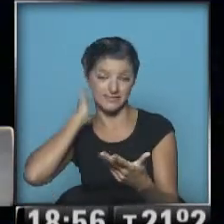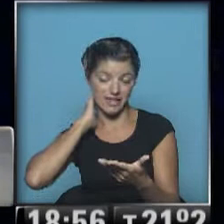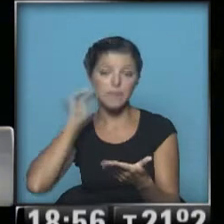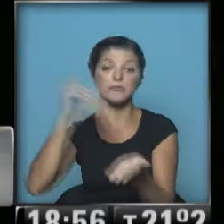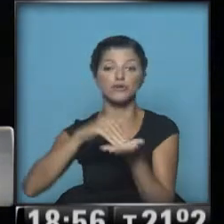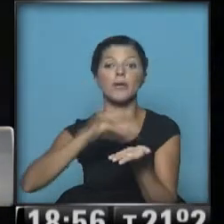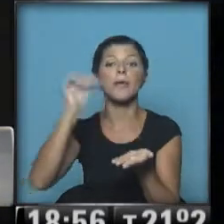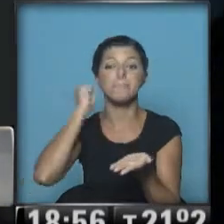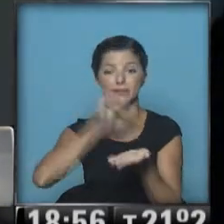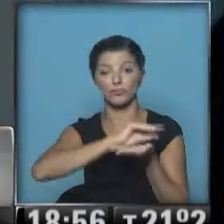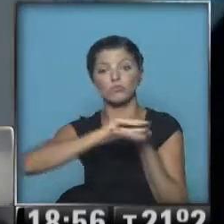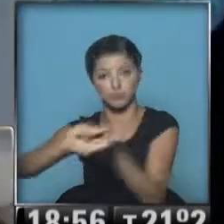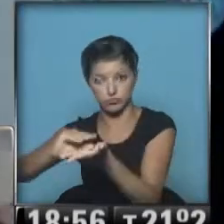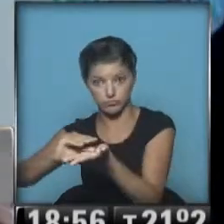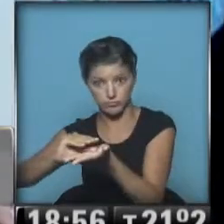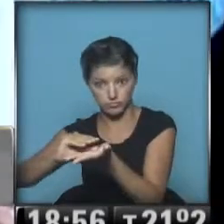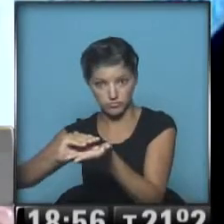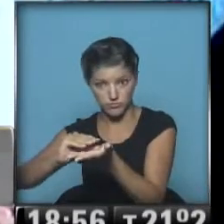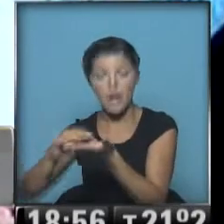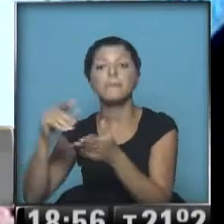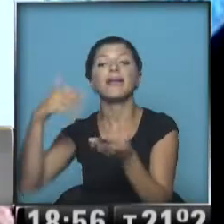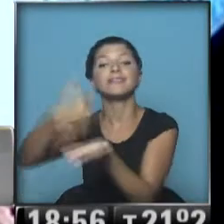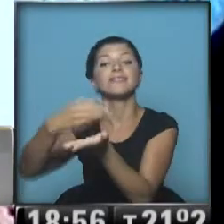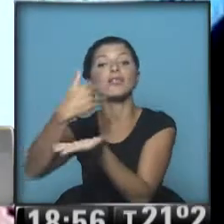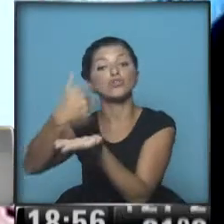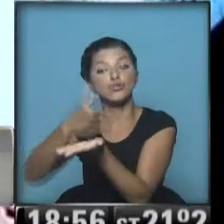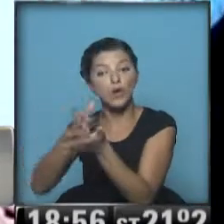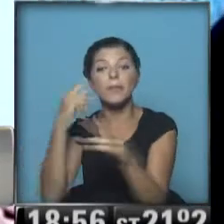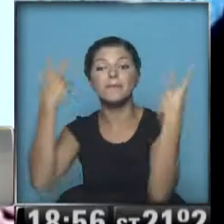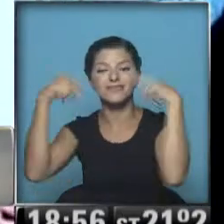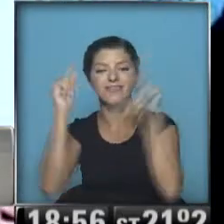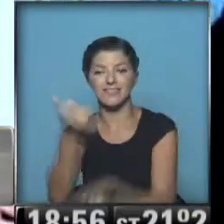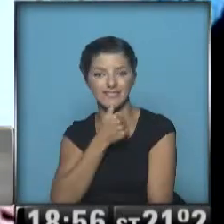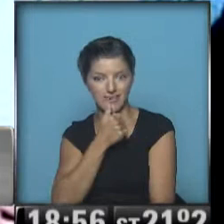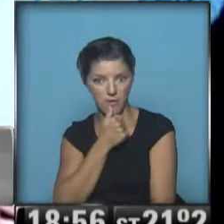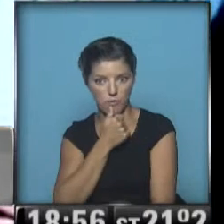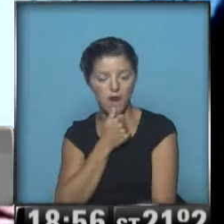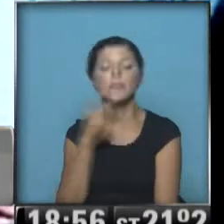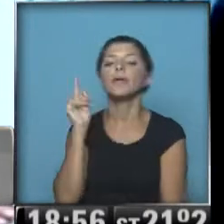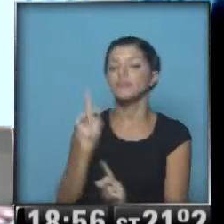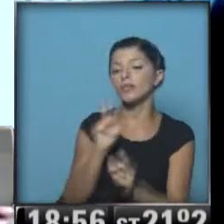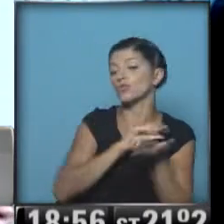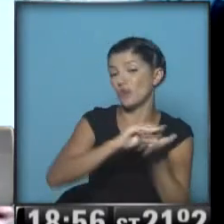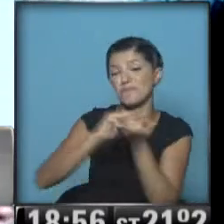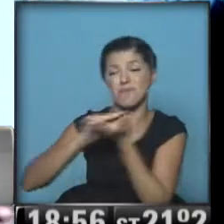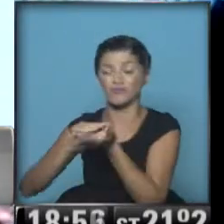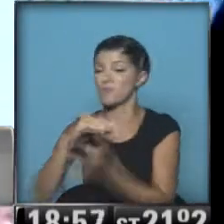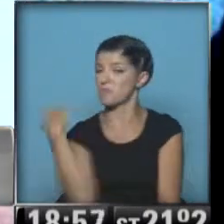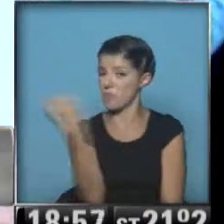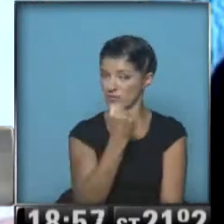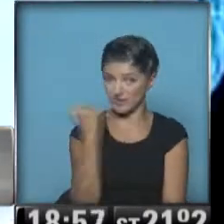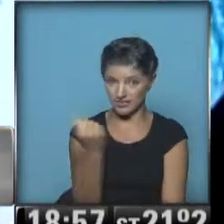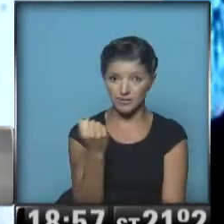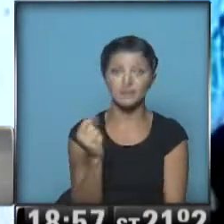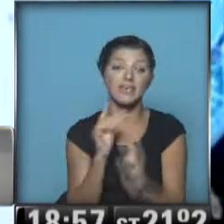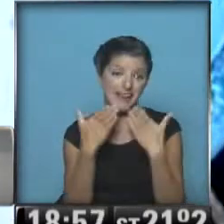de visitantes que tiene el Parque Nacional Talampaya. Así que son inversiones muy importantes y nos han permitido que la gente visite